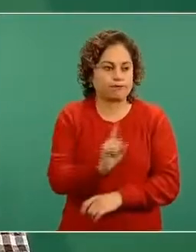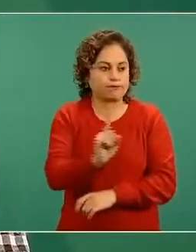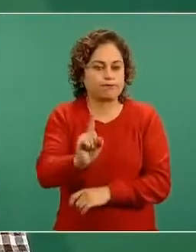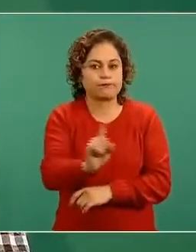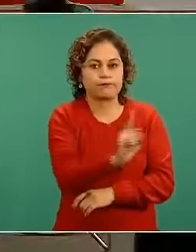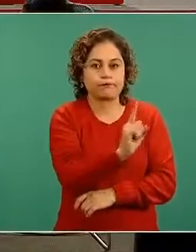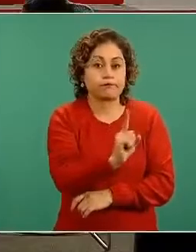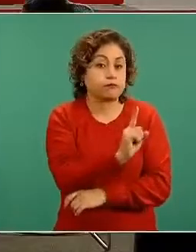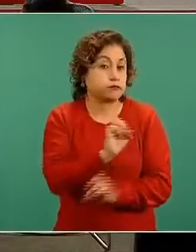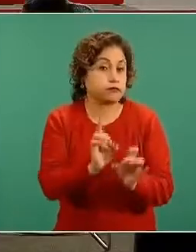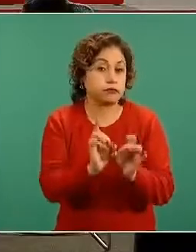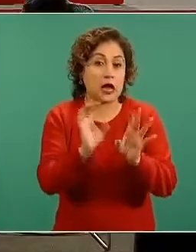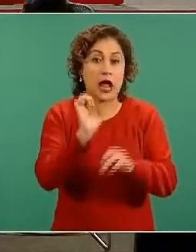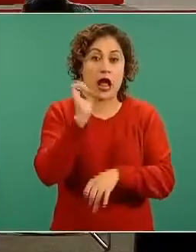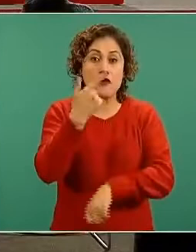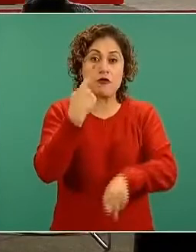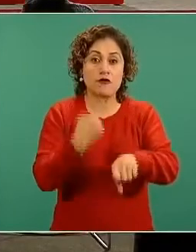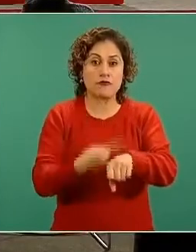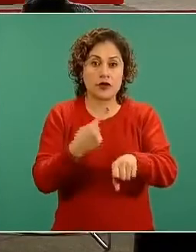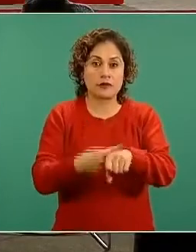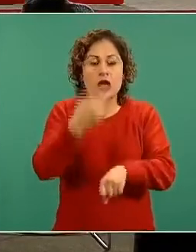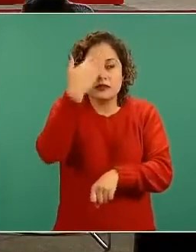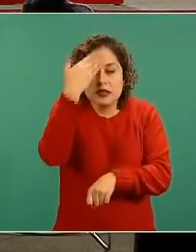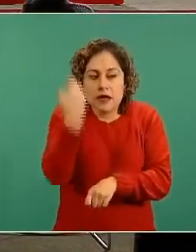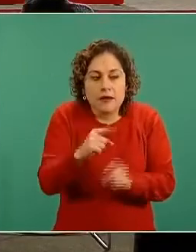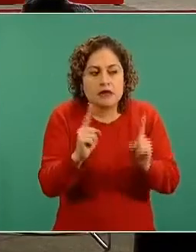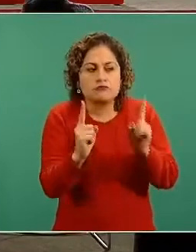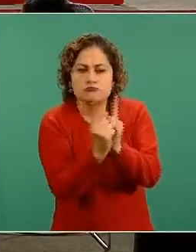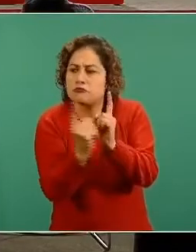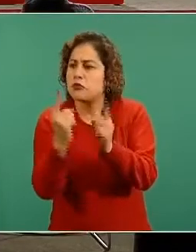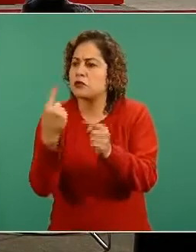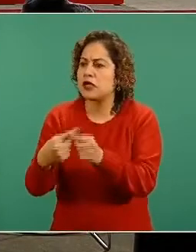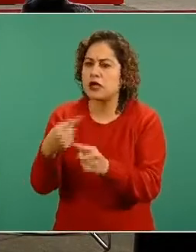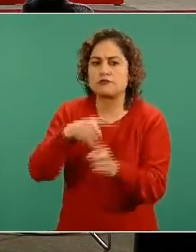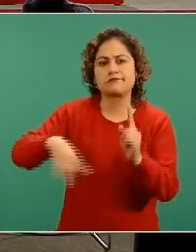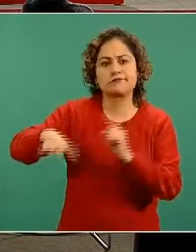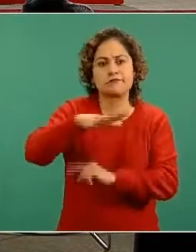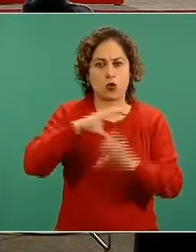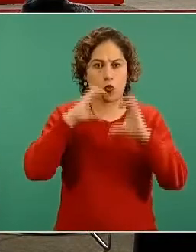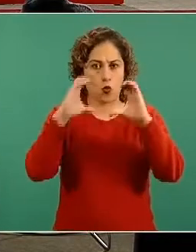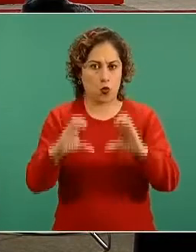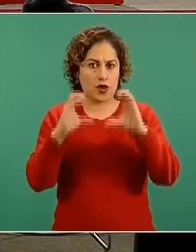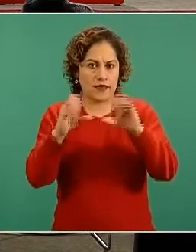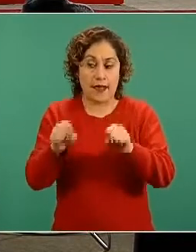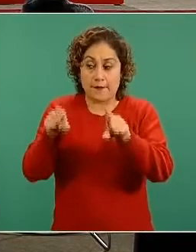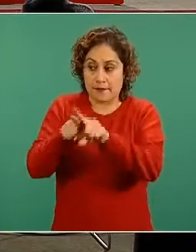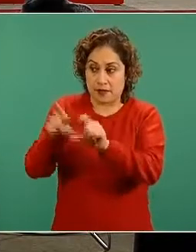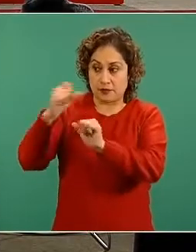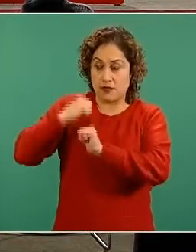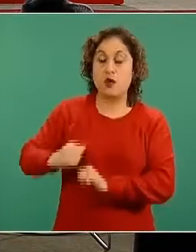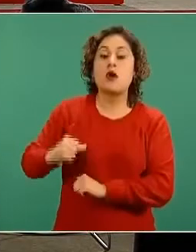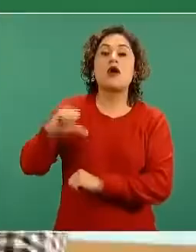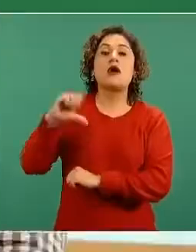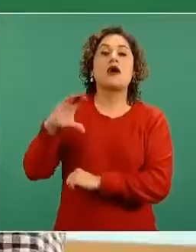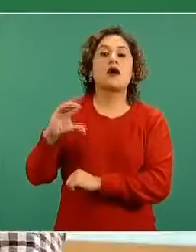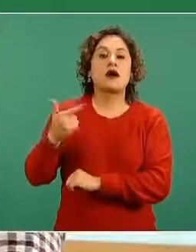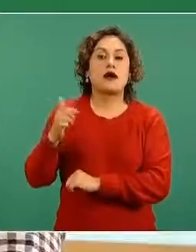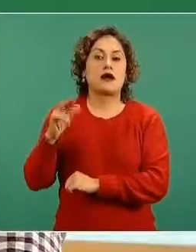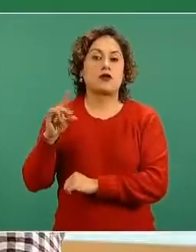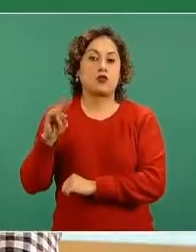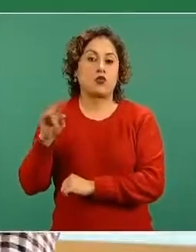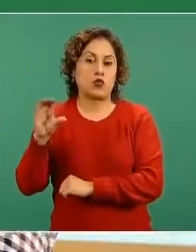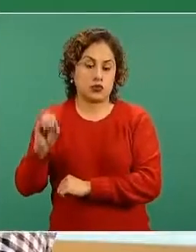Instituto Nacional de Migración a cargo del licenciado Francisco Garduño. Pero seguiremos de cerca el tránsito de esta